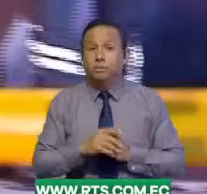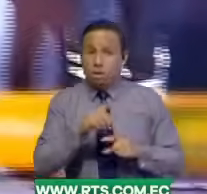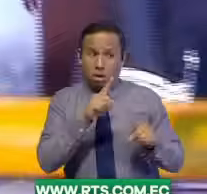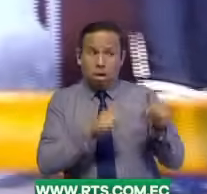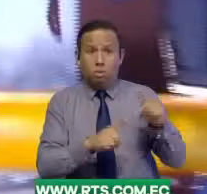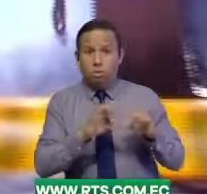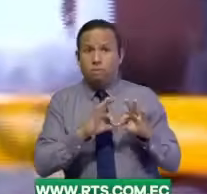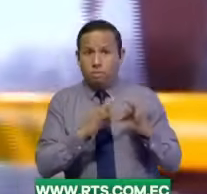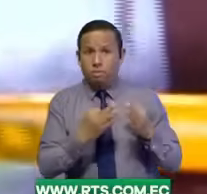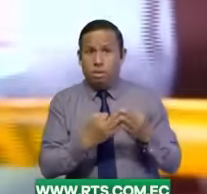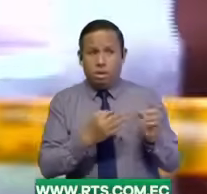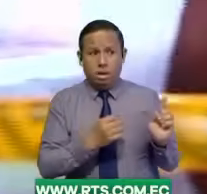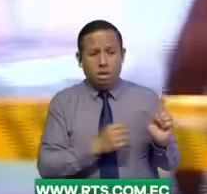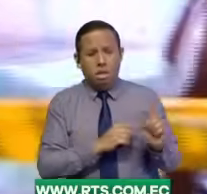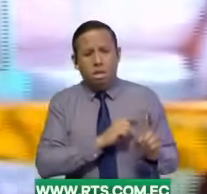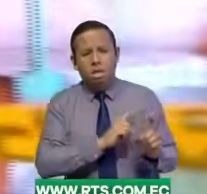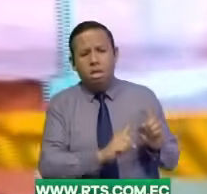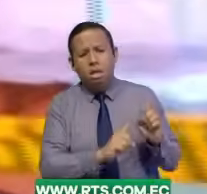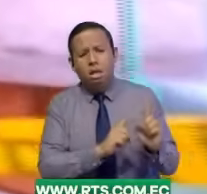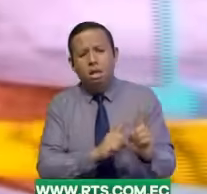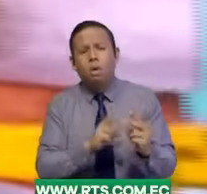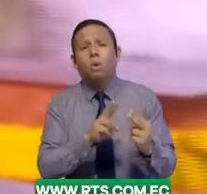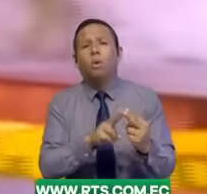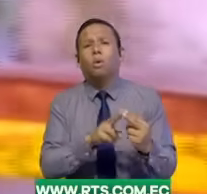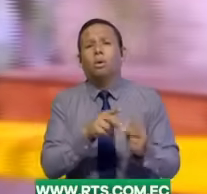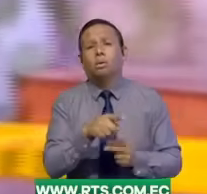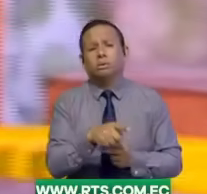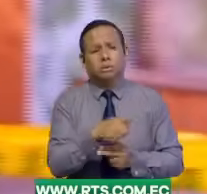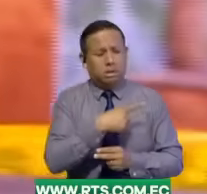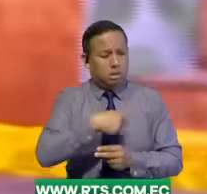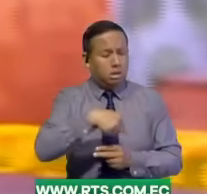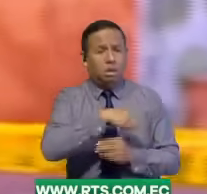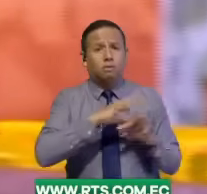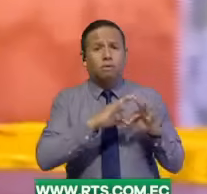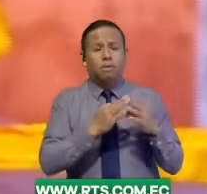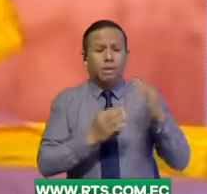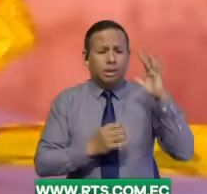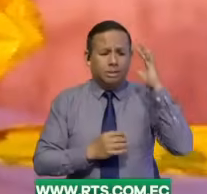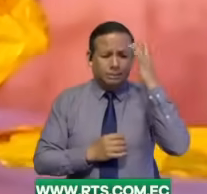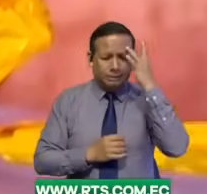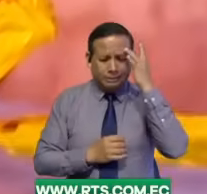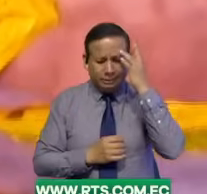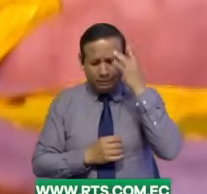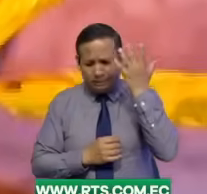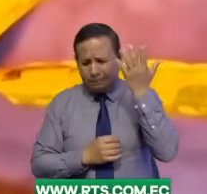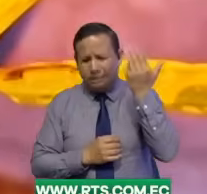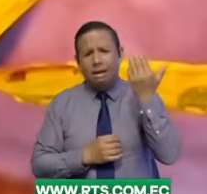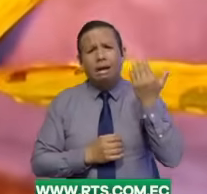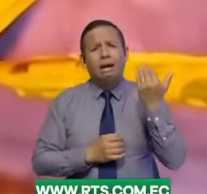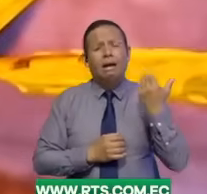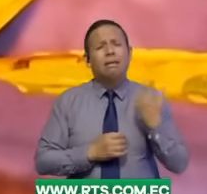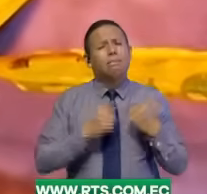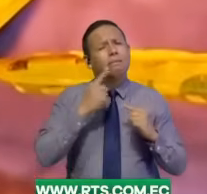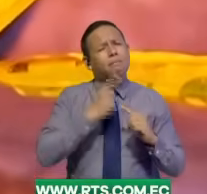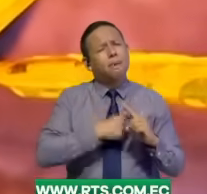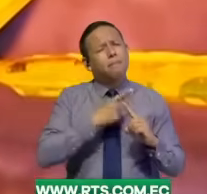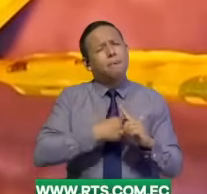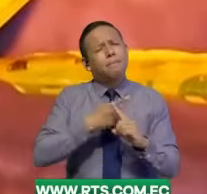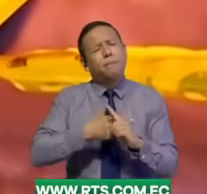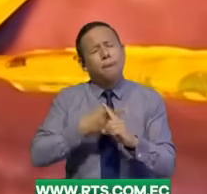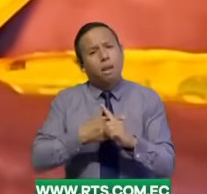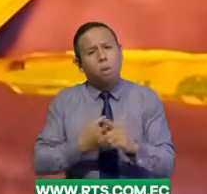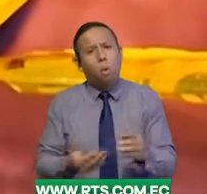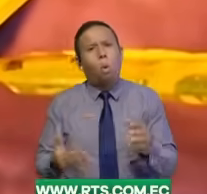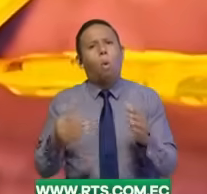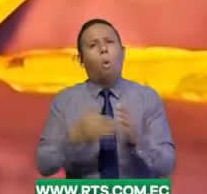familiares, personas que lo conocían y que están preocupados porque luego de varios meses nuevamente se